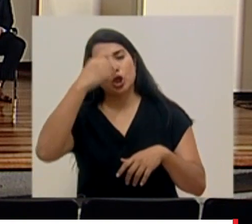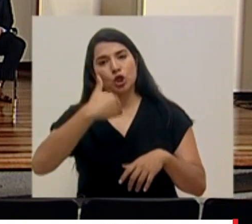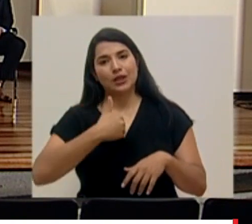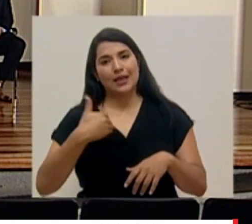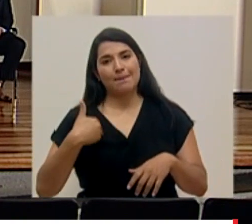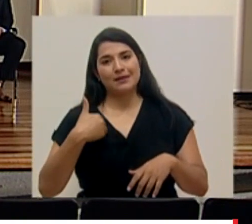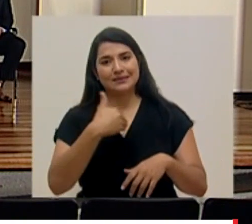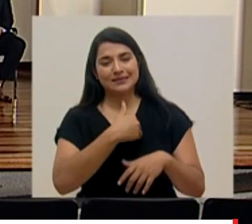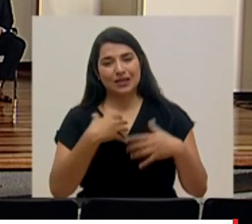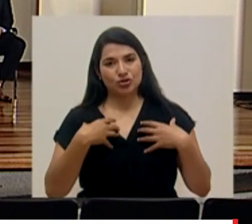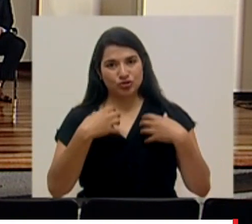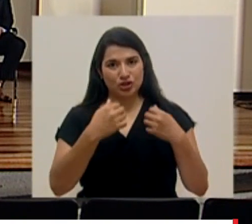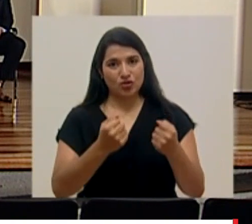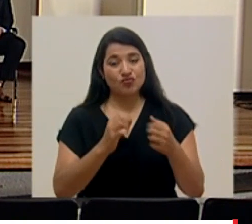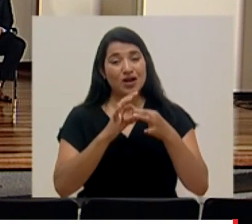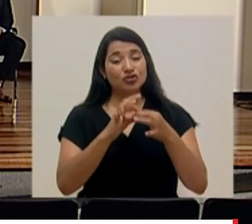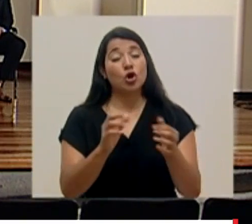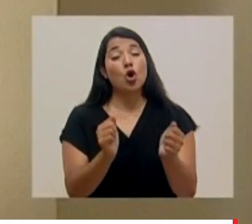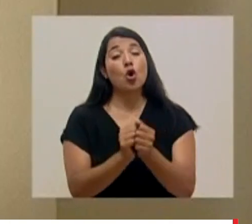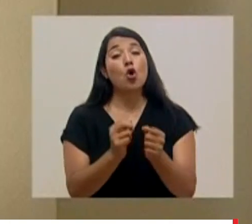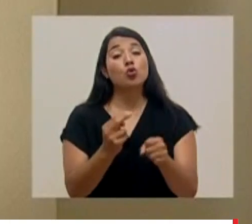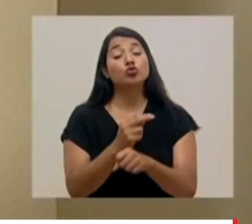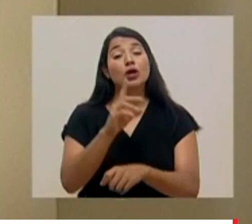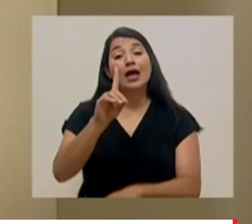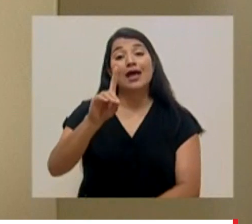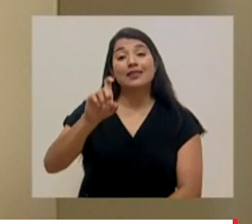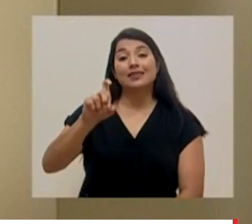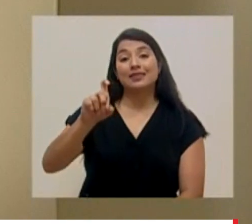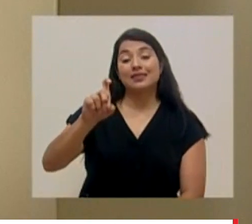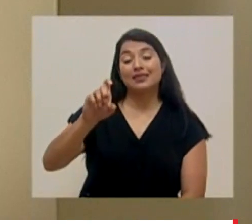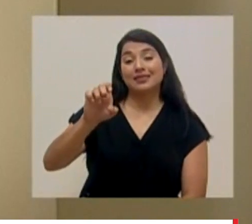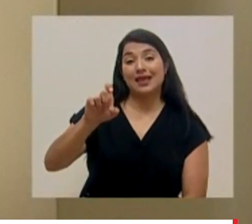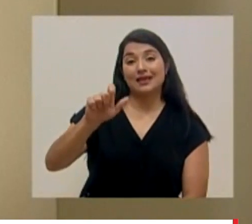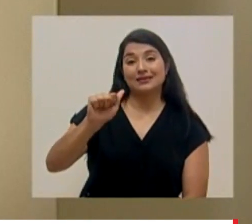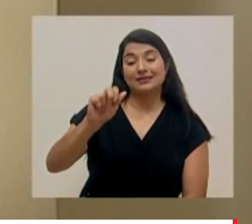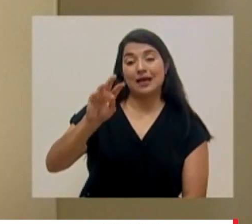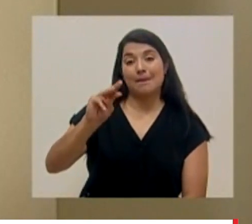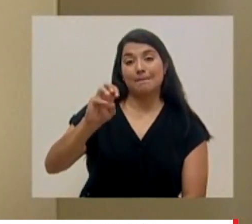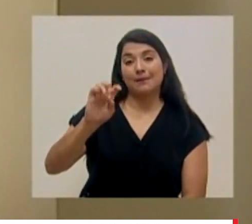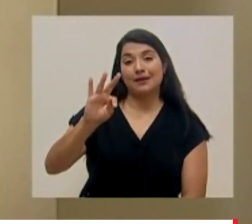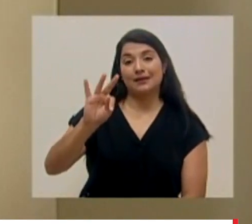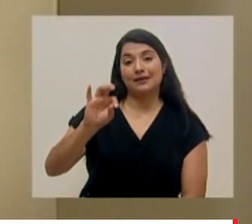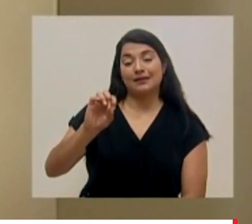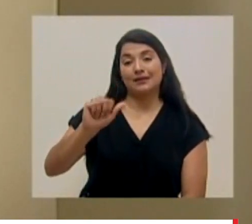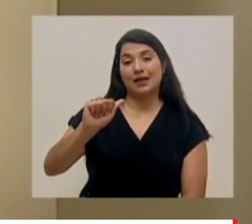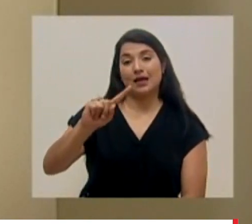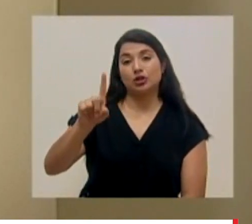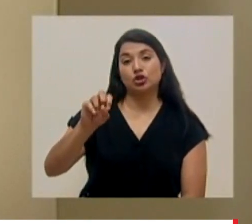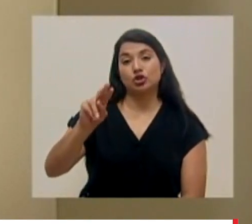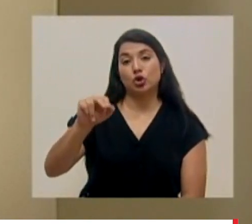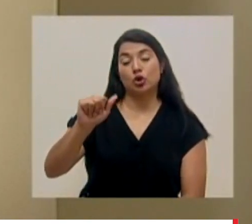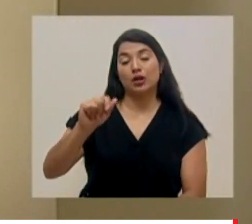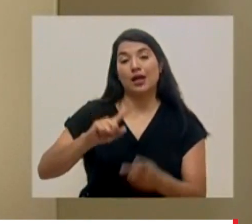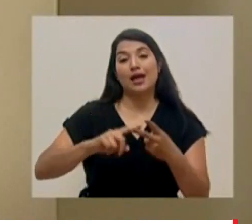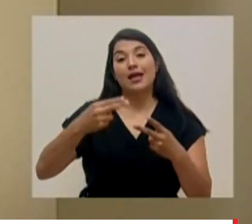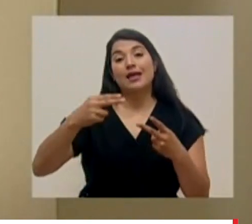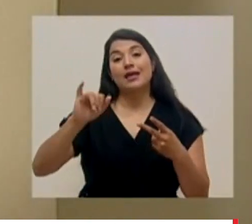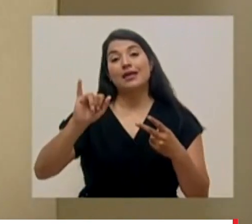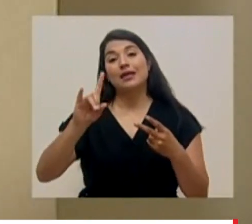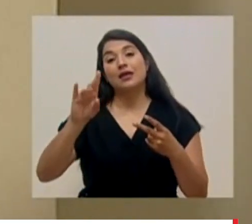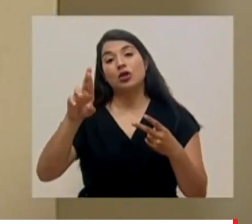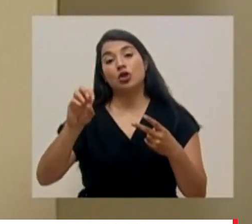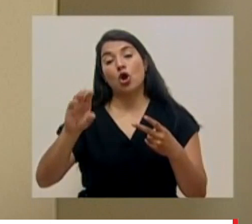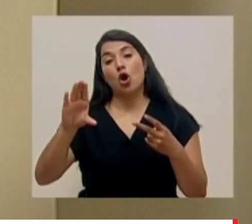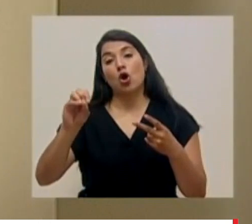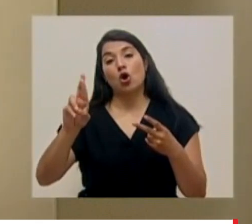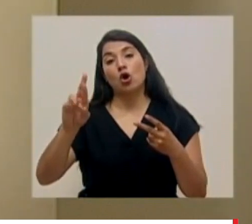con respecto al uso de la dexametasona hidrocortisona para el tratamiento de pacientes críticos con COVID-19, ya